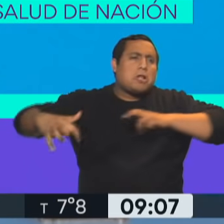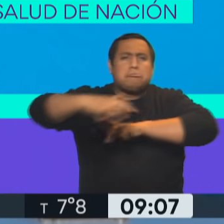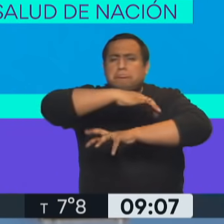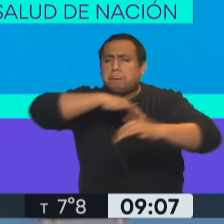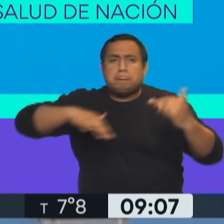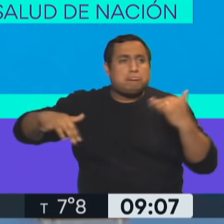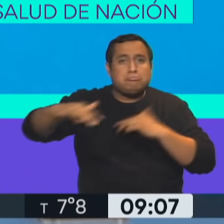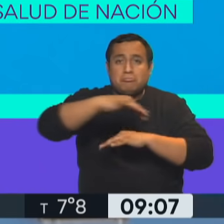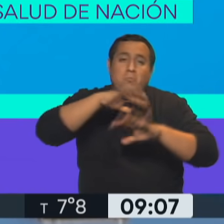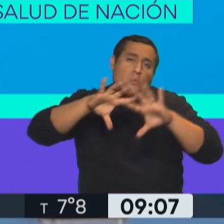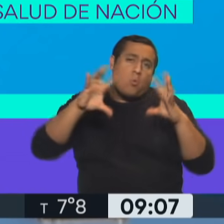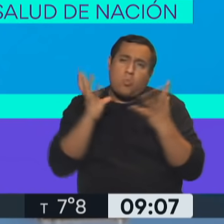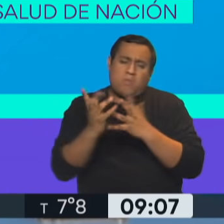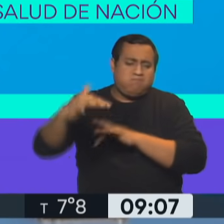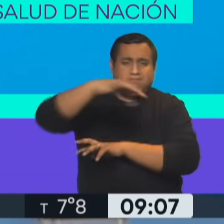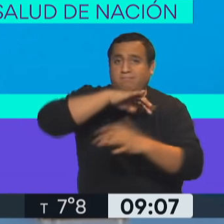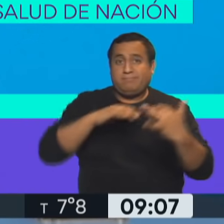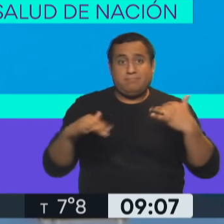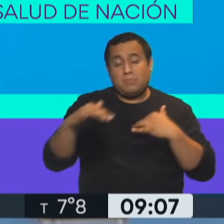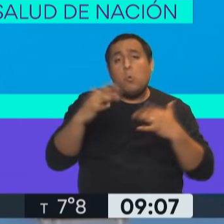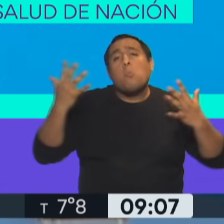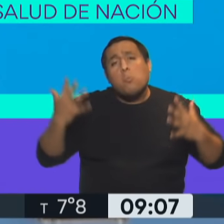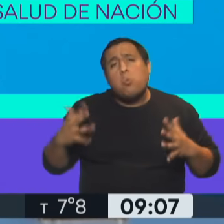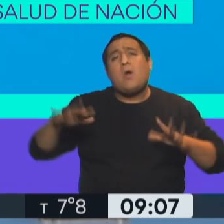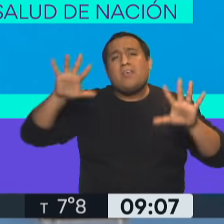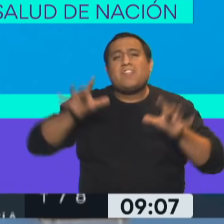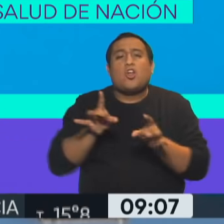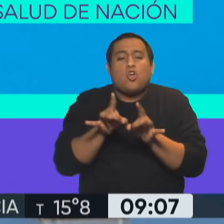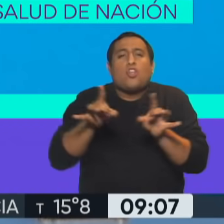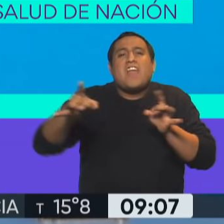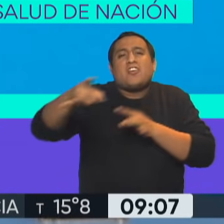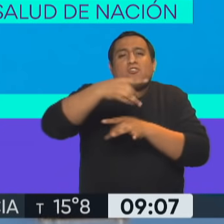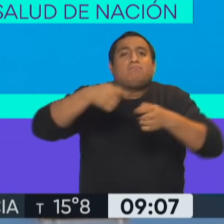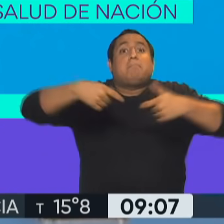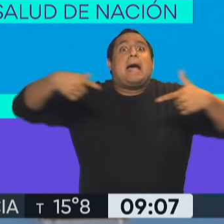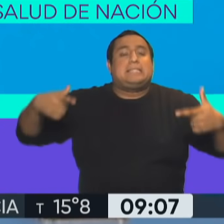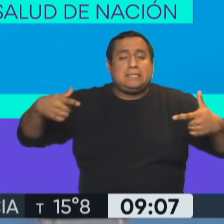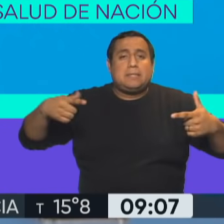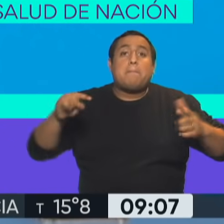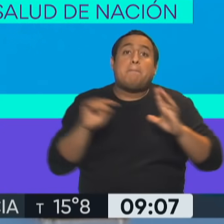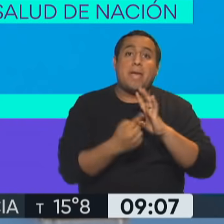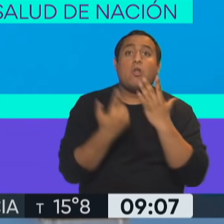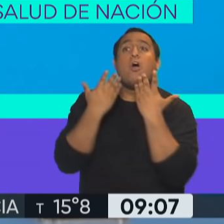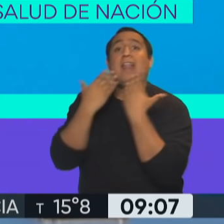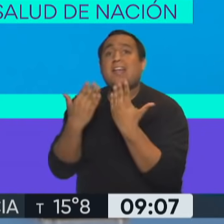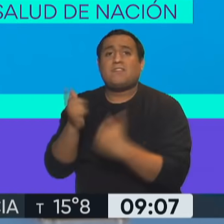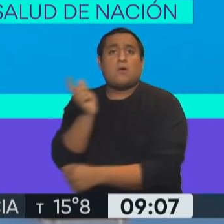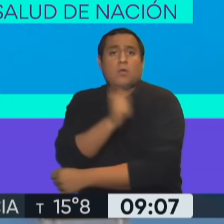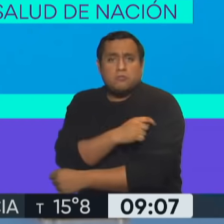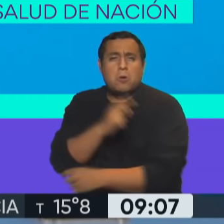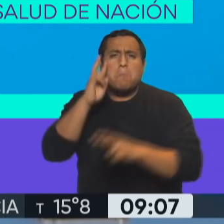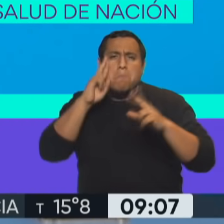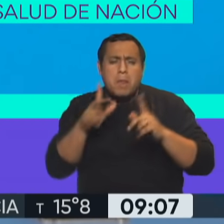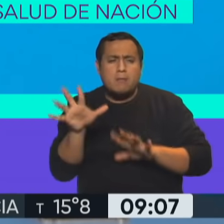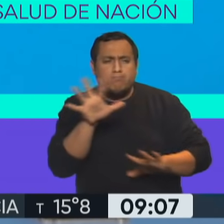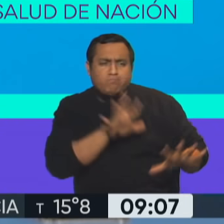está teniendo el mundo, es muy posible que aumenten los casos, pero gracias a la vacunación y al plan estratégico, lo